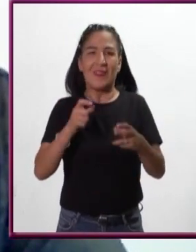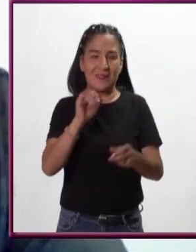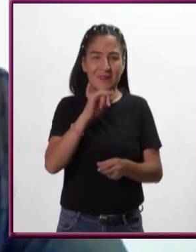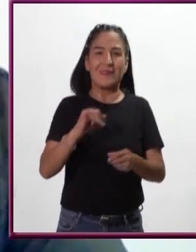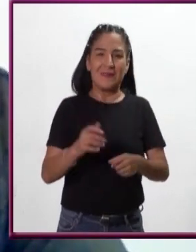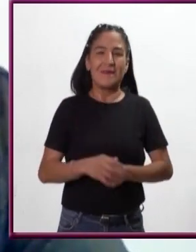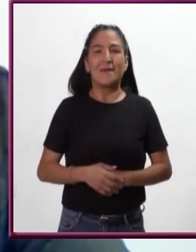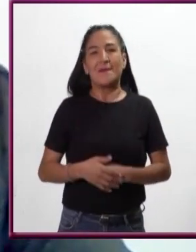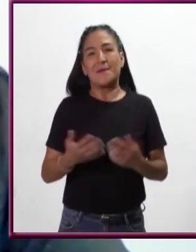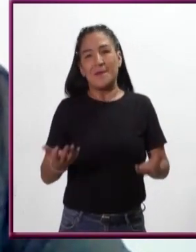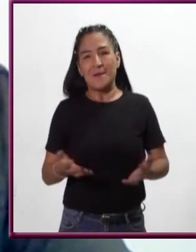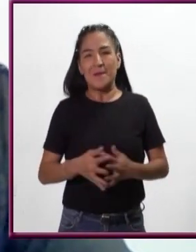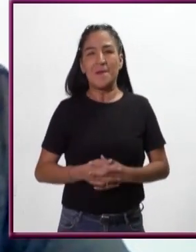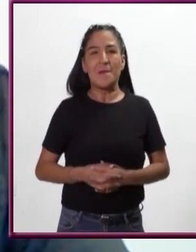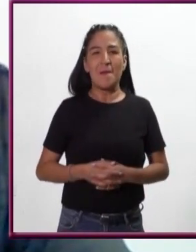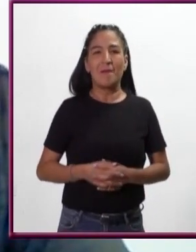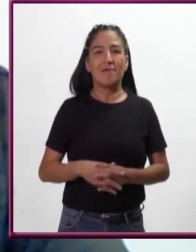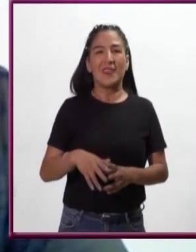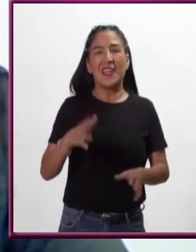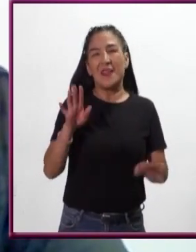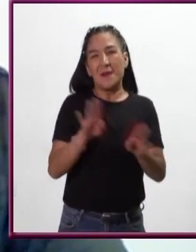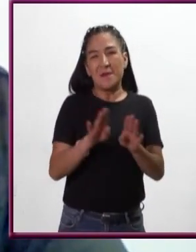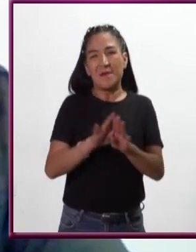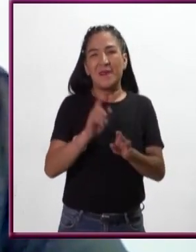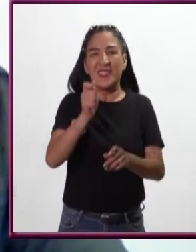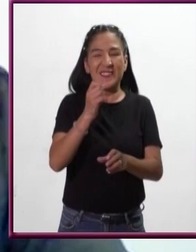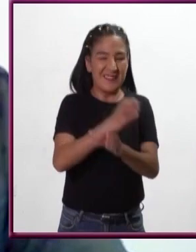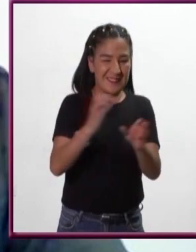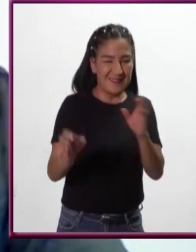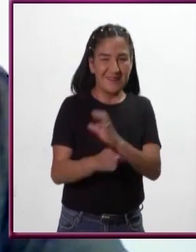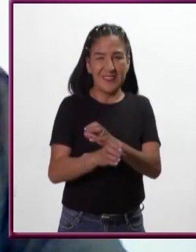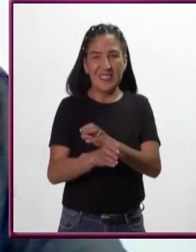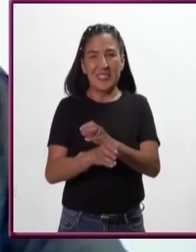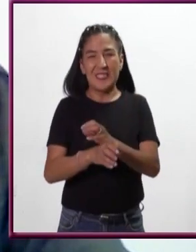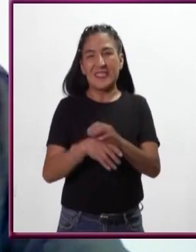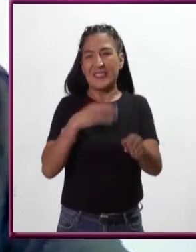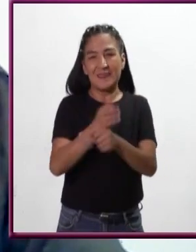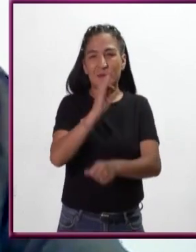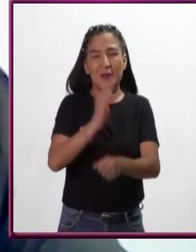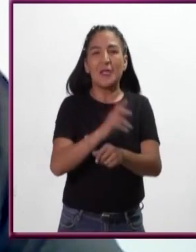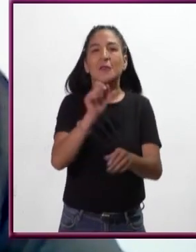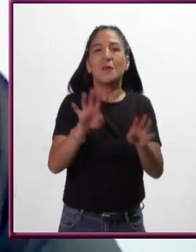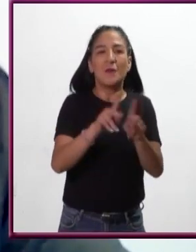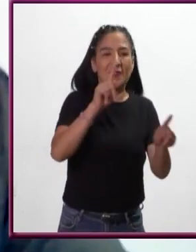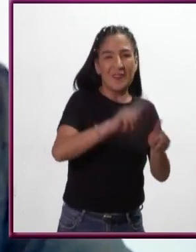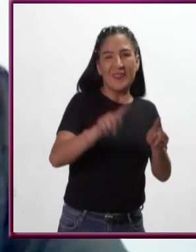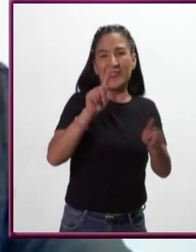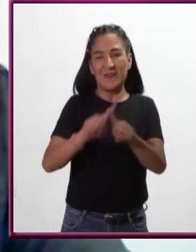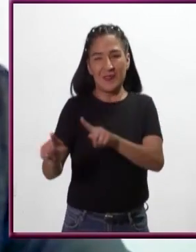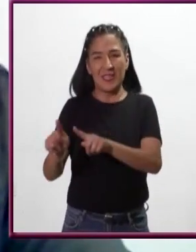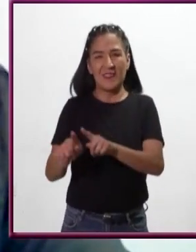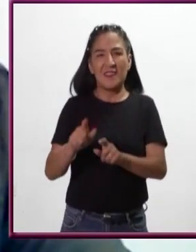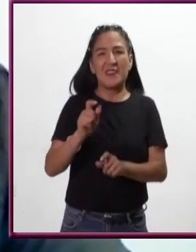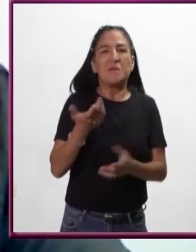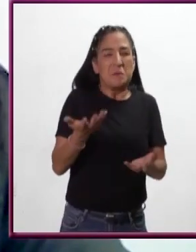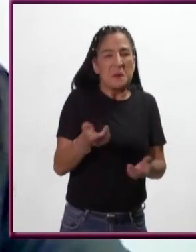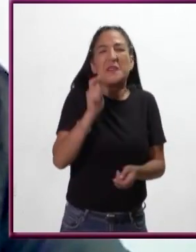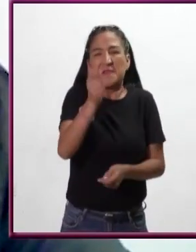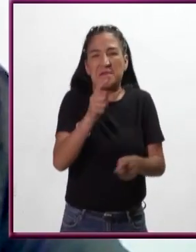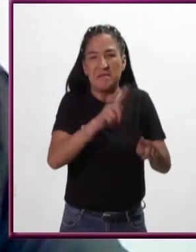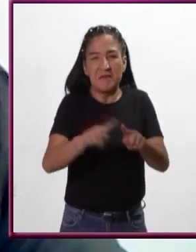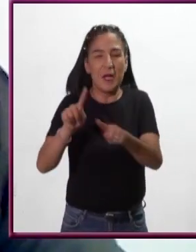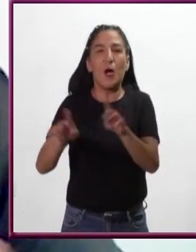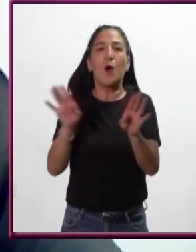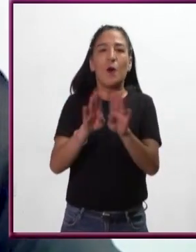ellos. Hay cosas muy simpáticas. Todos nuestros sentidos, por ejemplo, son diferenciales. ¿Qué quiere decir que sean